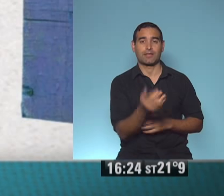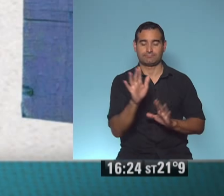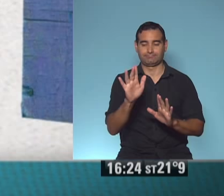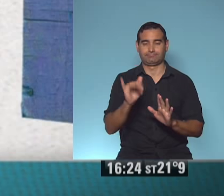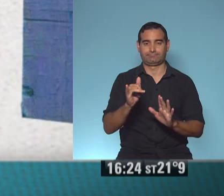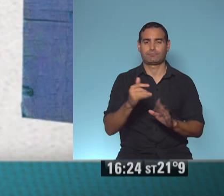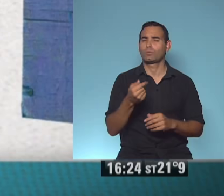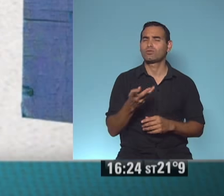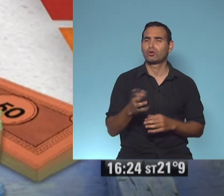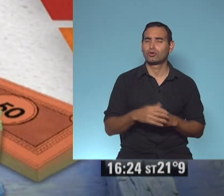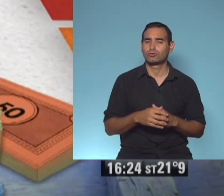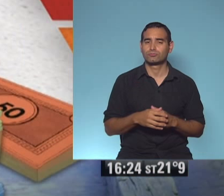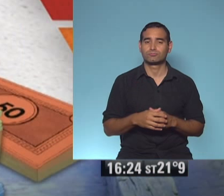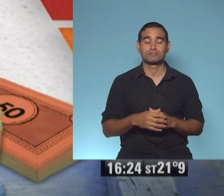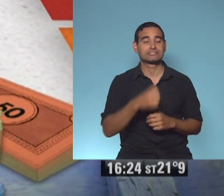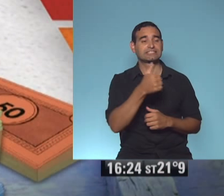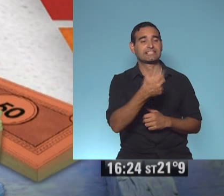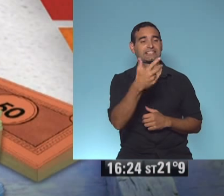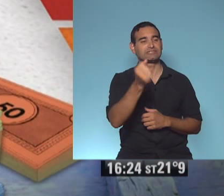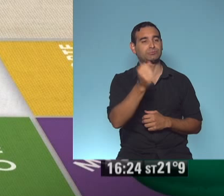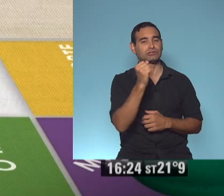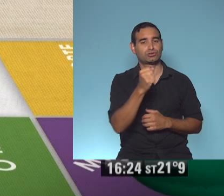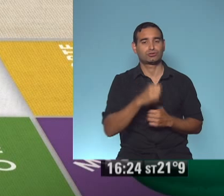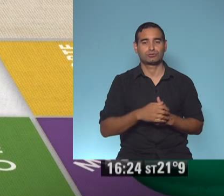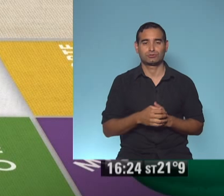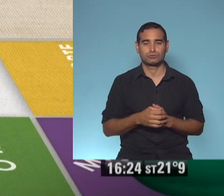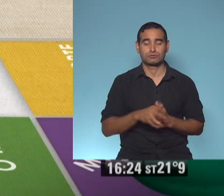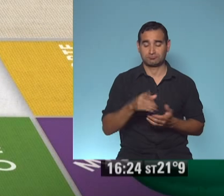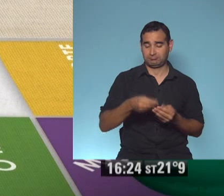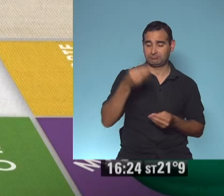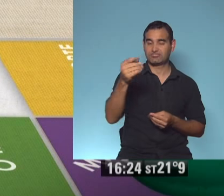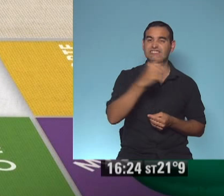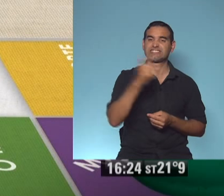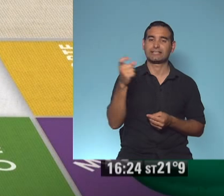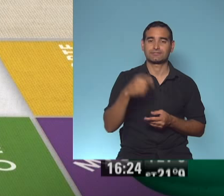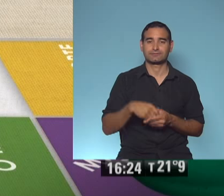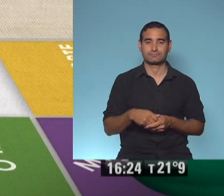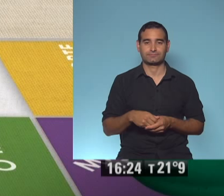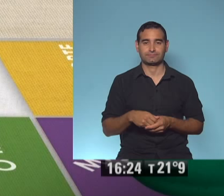sí. ¿Cuánto es? 63 pesos. Tome 100.